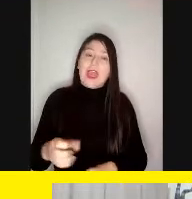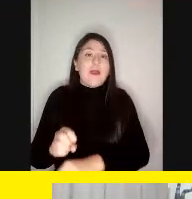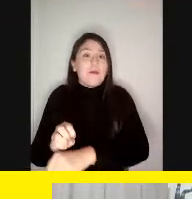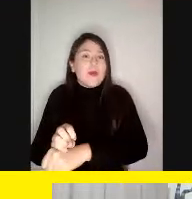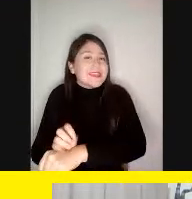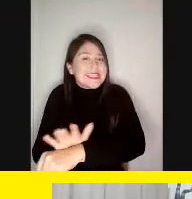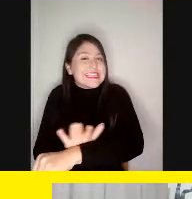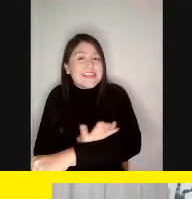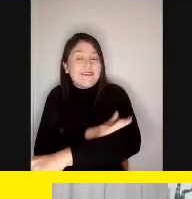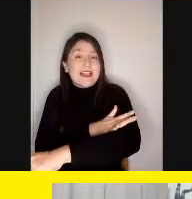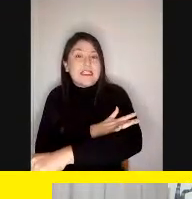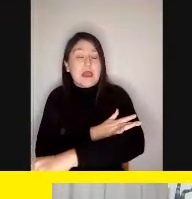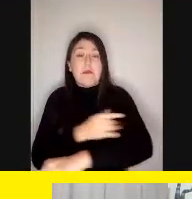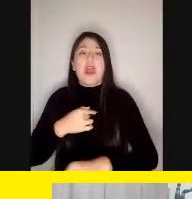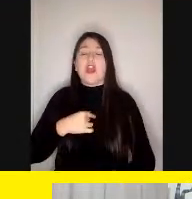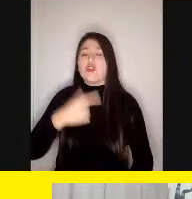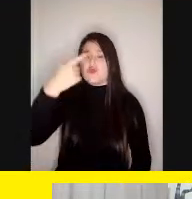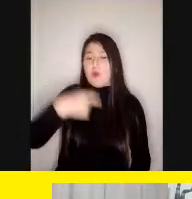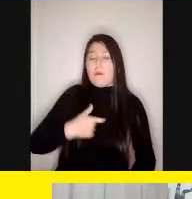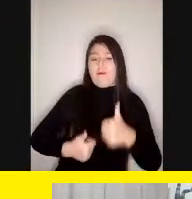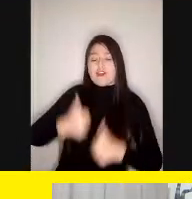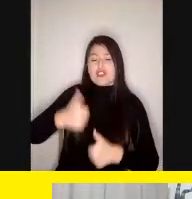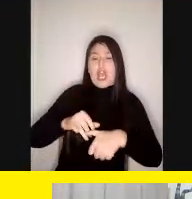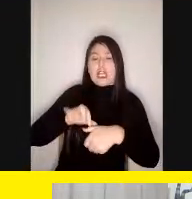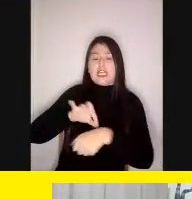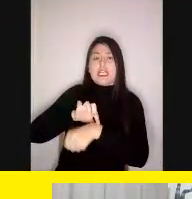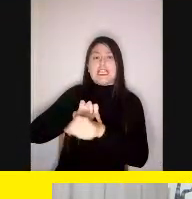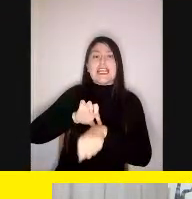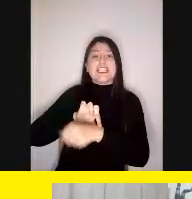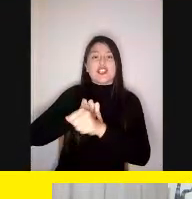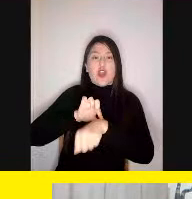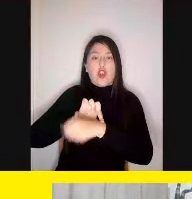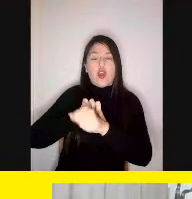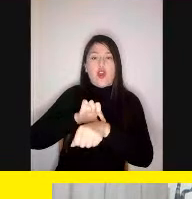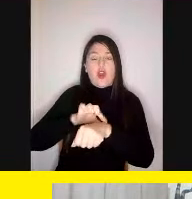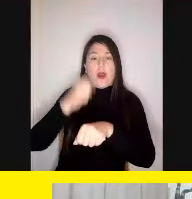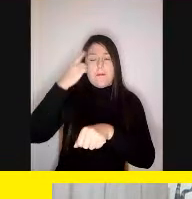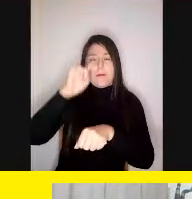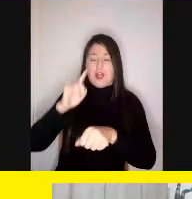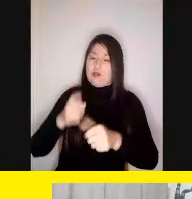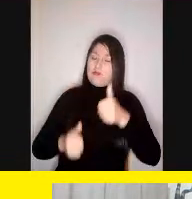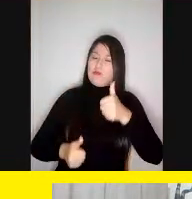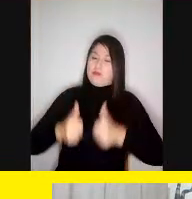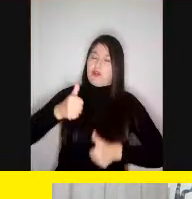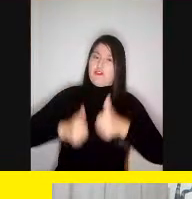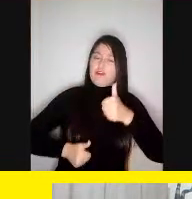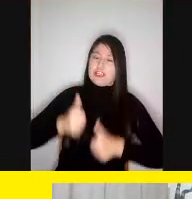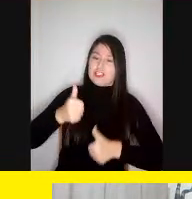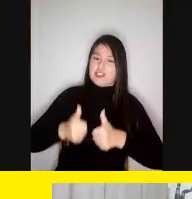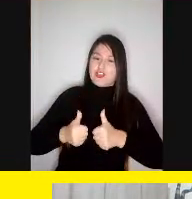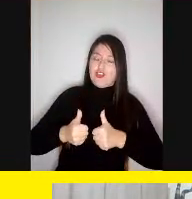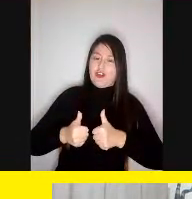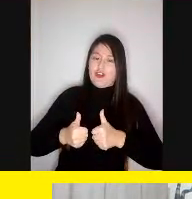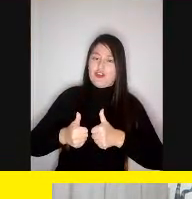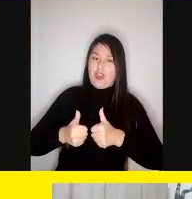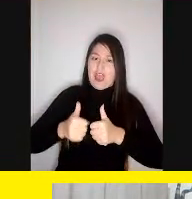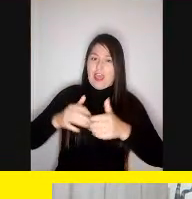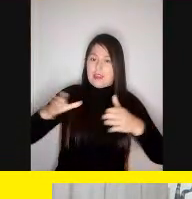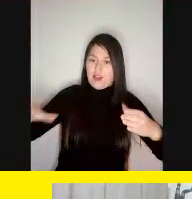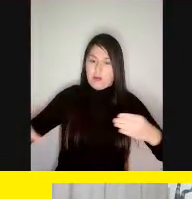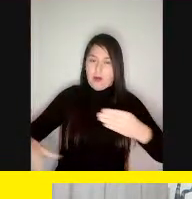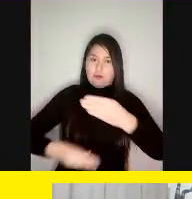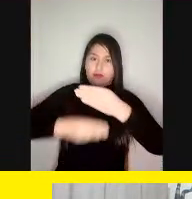una cosa es ser kinesiólogo, ¿cierto? Pero también cuando la profesión se complementa, ¿cierto? Con ciertos elementos que